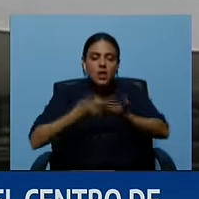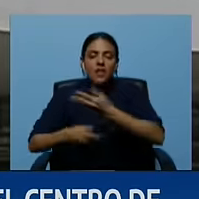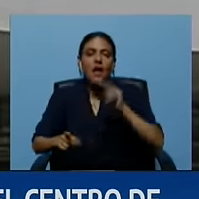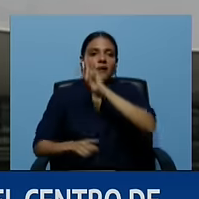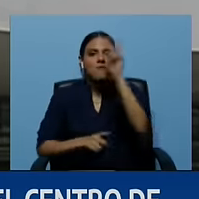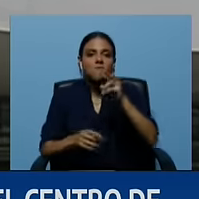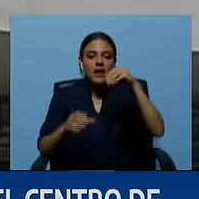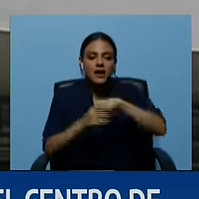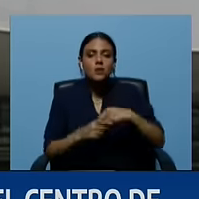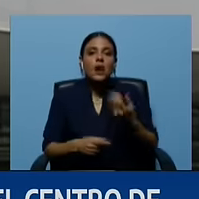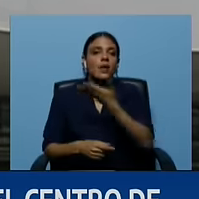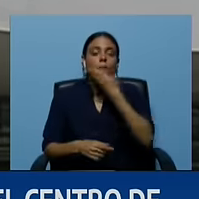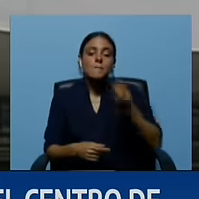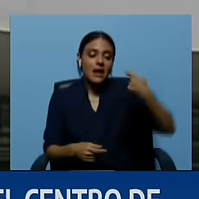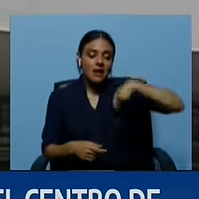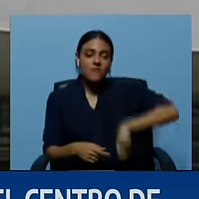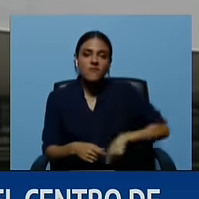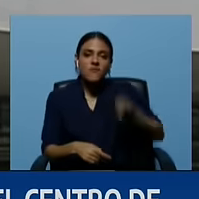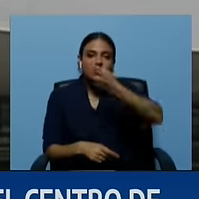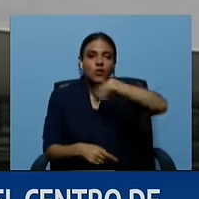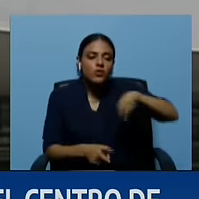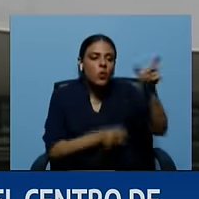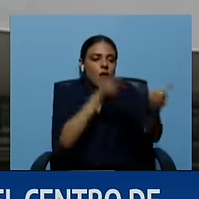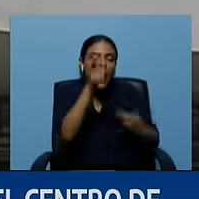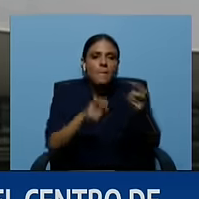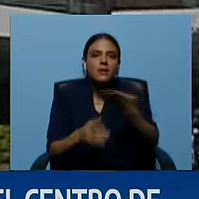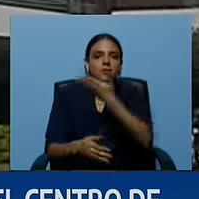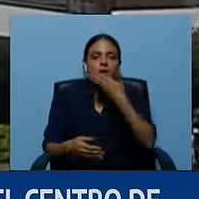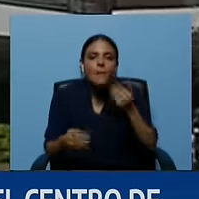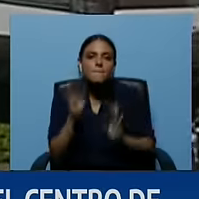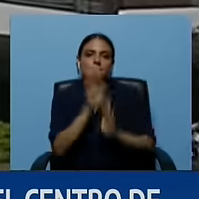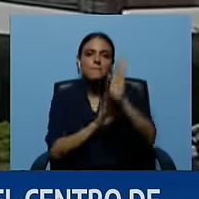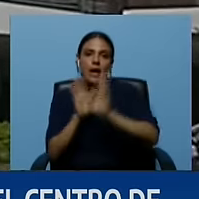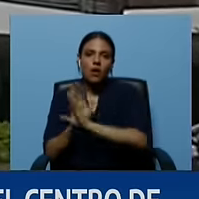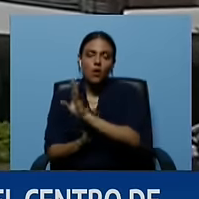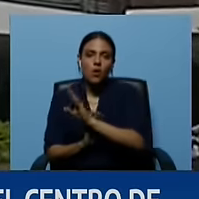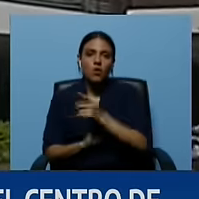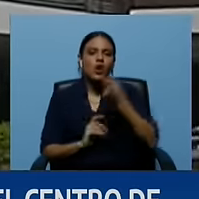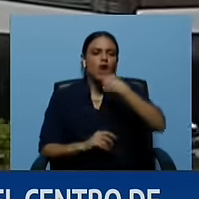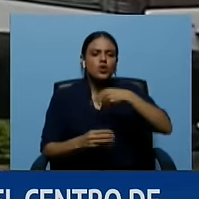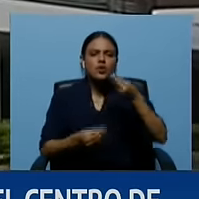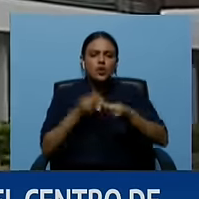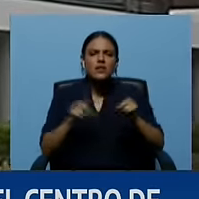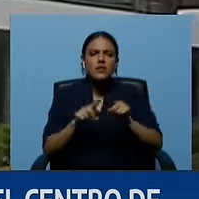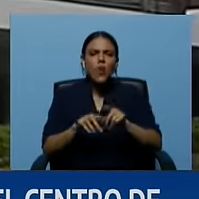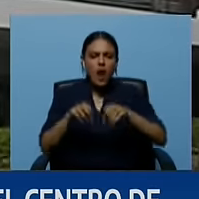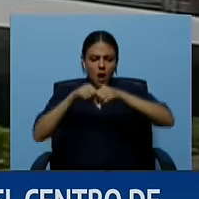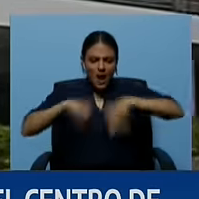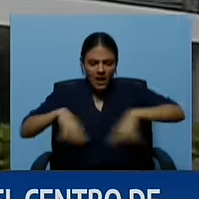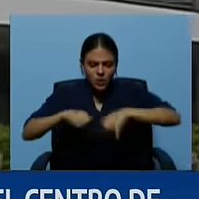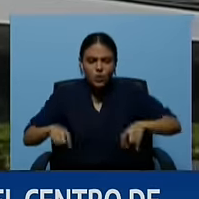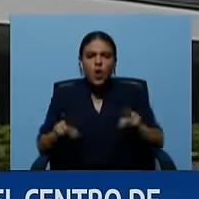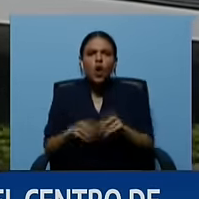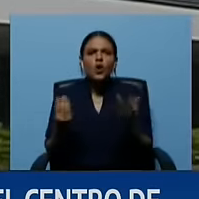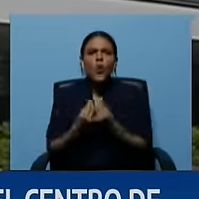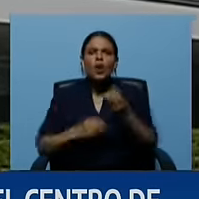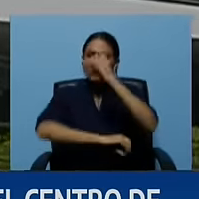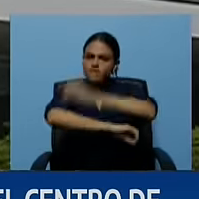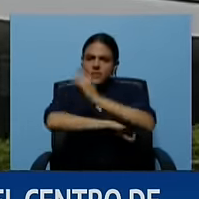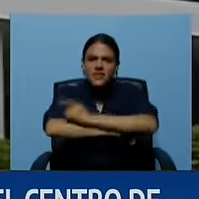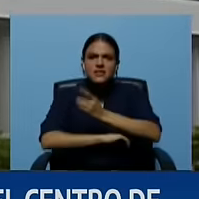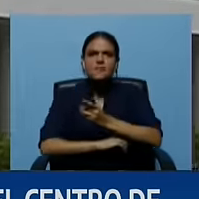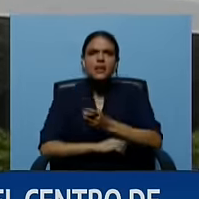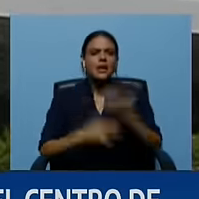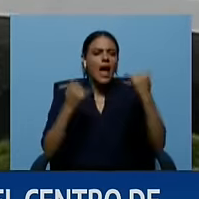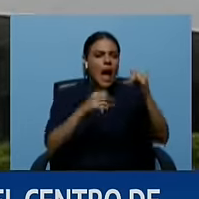en beneficio de sus pobladores. Tiene una estructura interdisciplinaria. Está compuesta por la Escuela